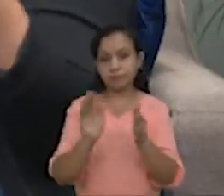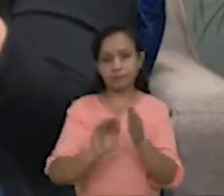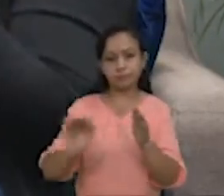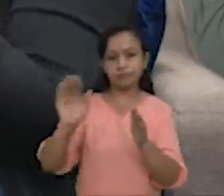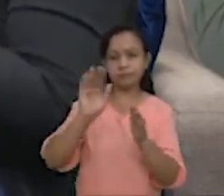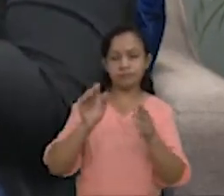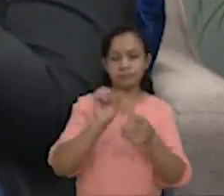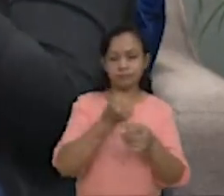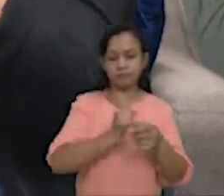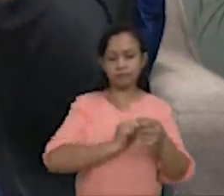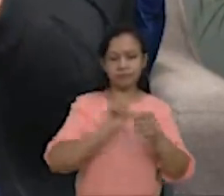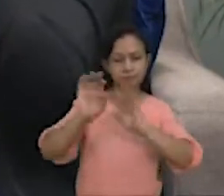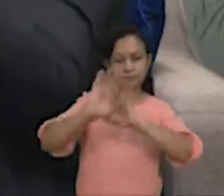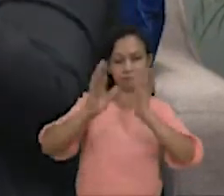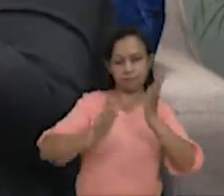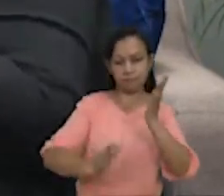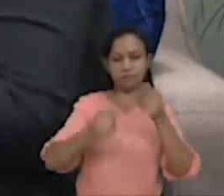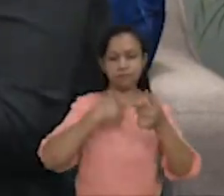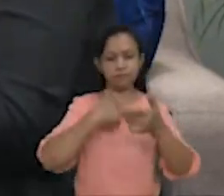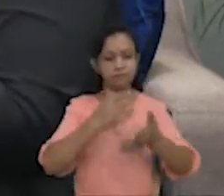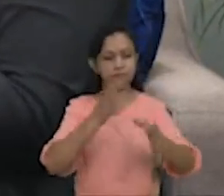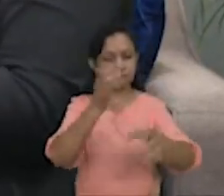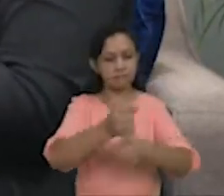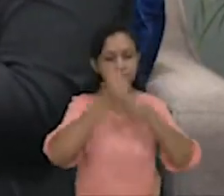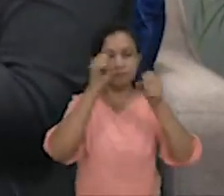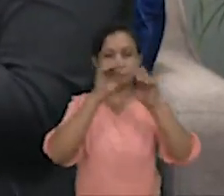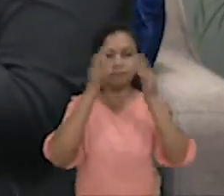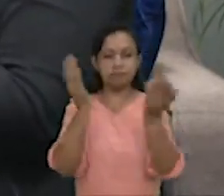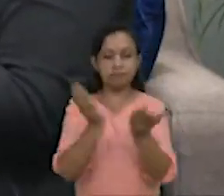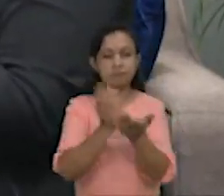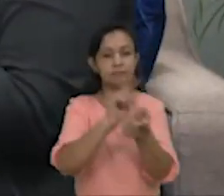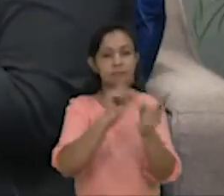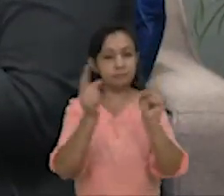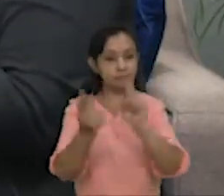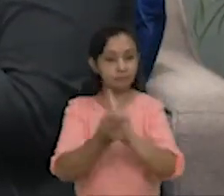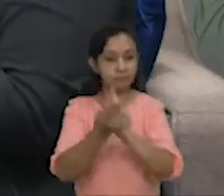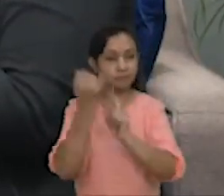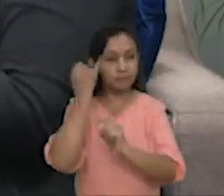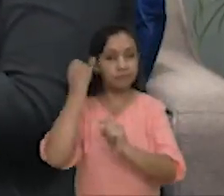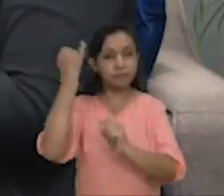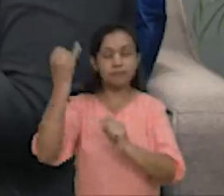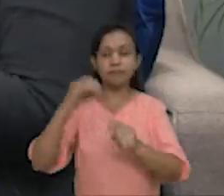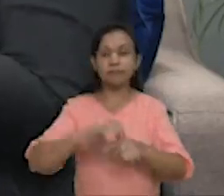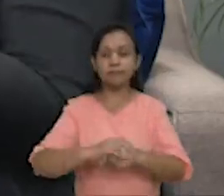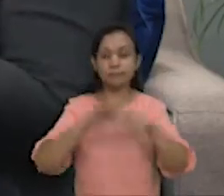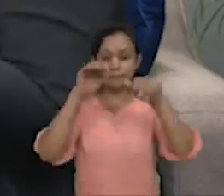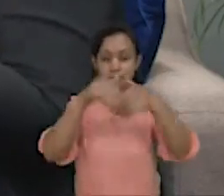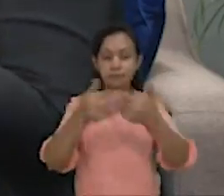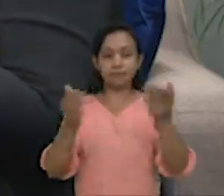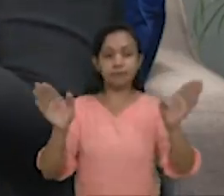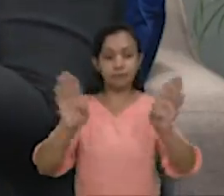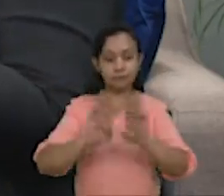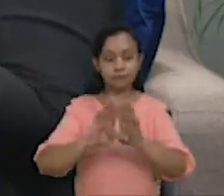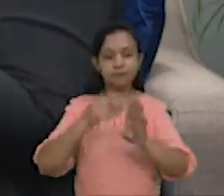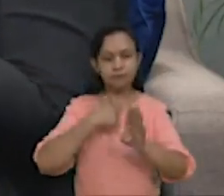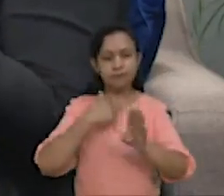Mujer Maravilla y que nosotros vamos a salvar al mundo, pues. Me parece que en las aulas de clase, por lo menos yo lo